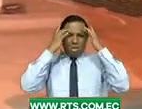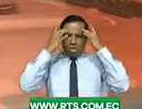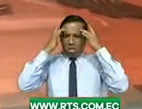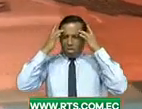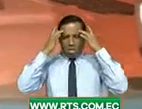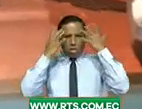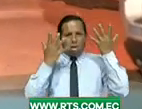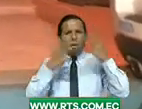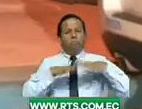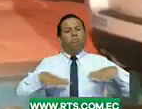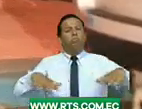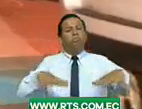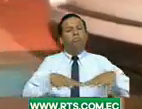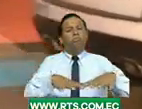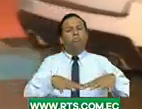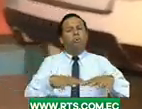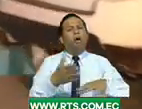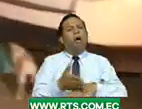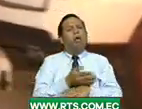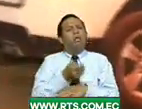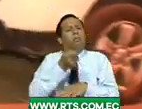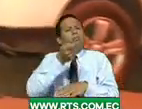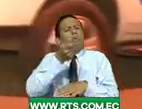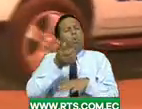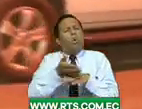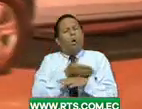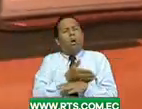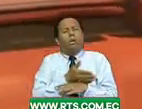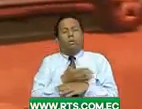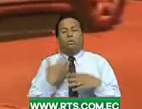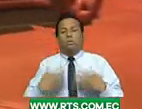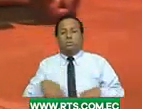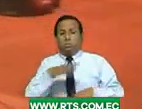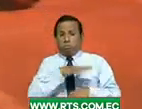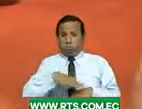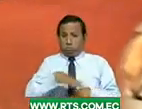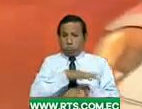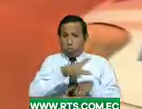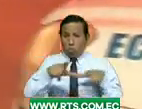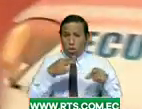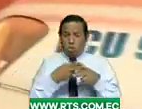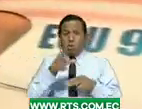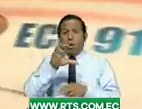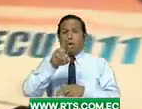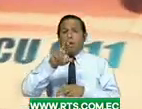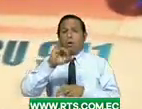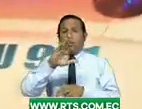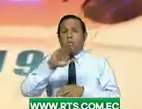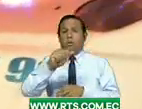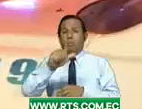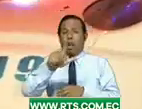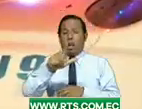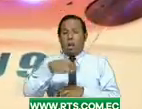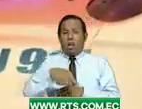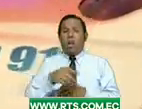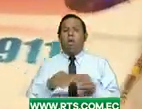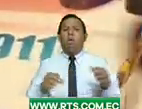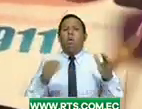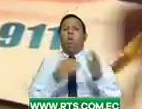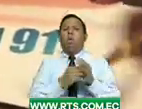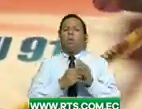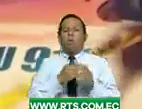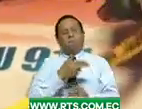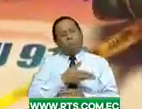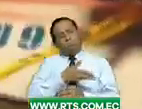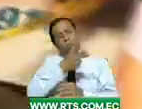Guayaquil, en donde, repetimos, hace pocos minutos, específicamente en la cooperativa Cristal, se ha dado un nuevo caso de sicariato. Se habla